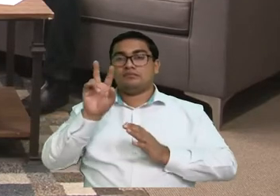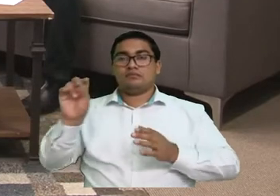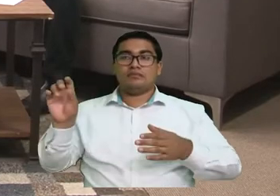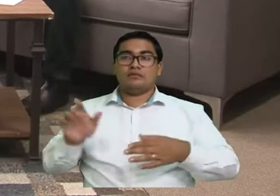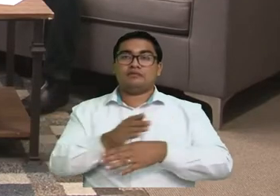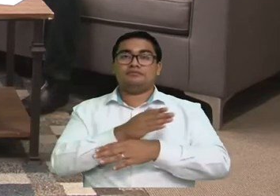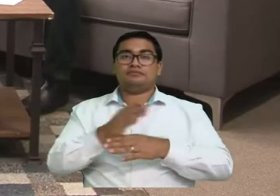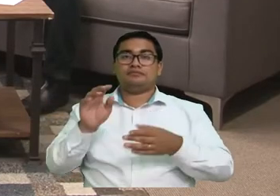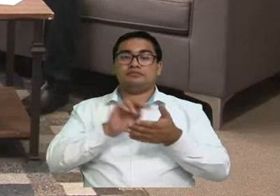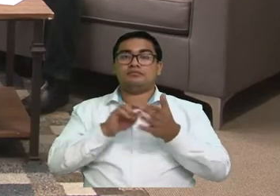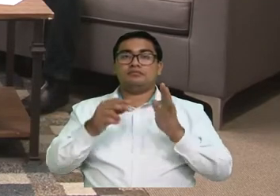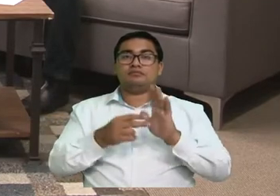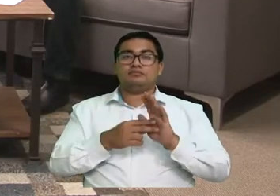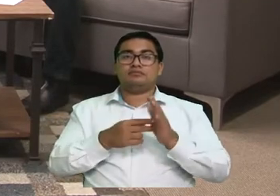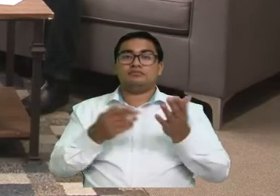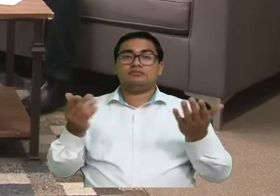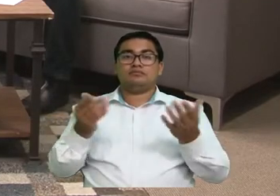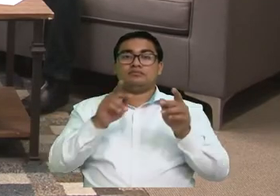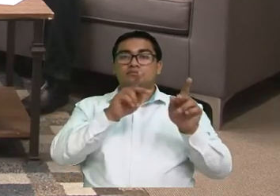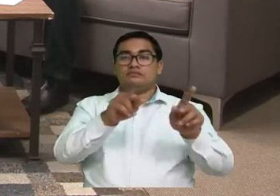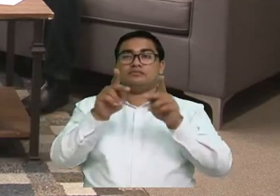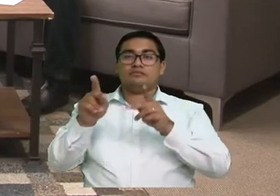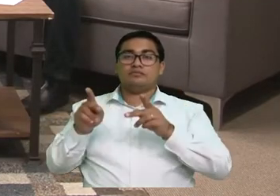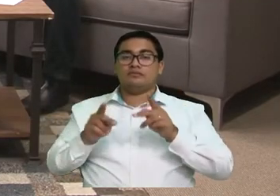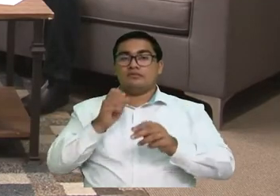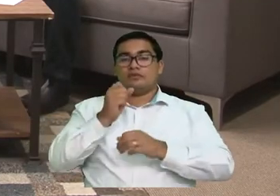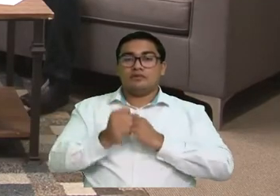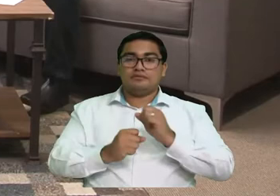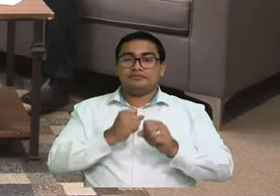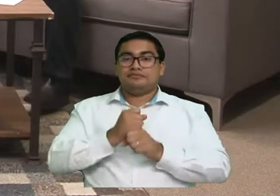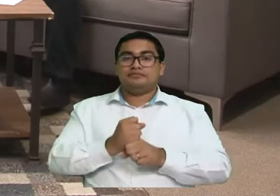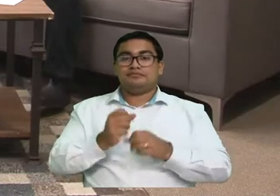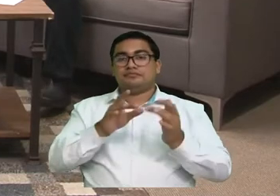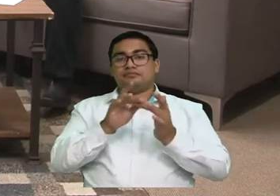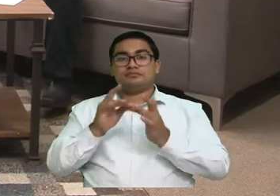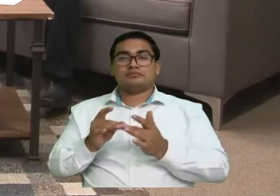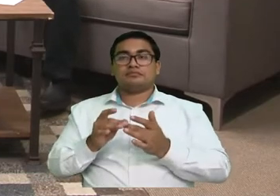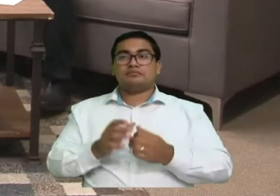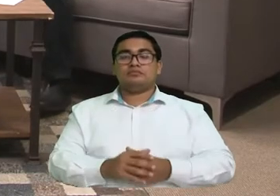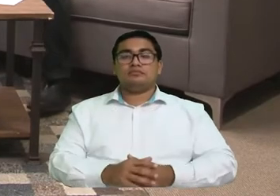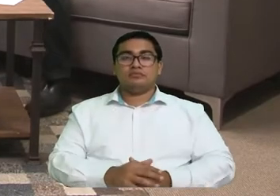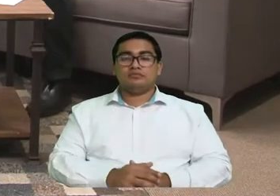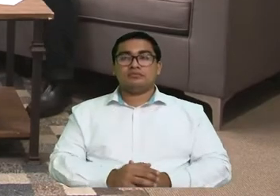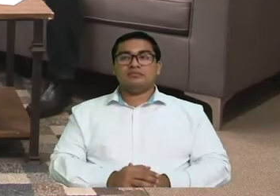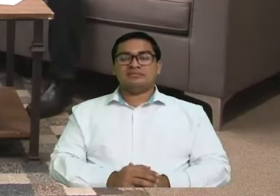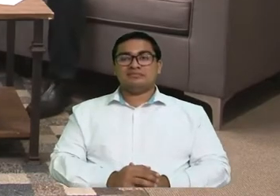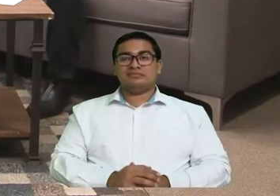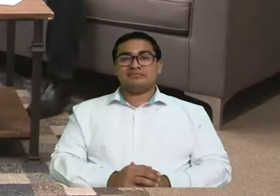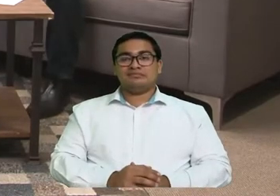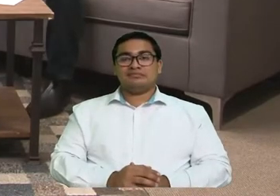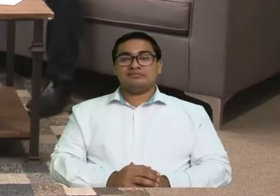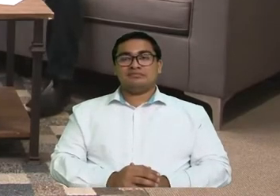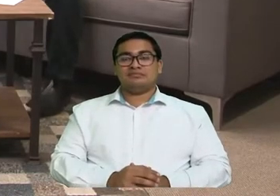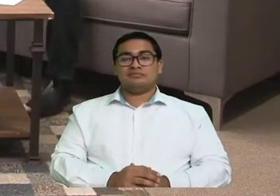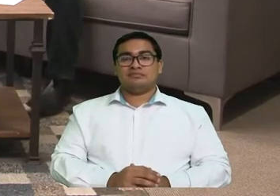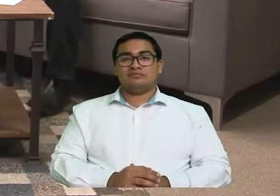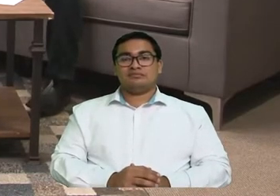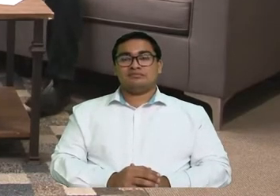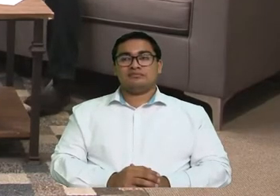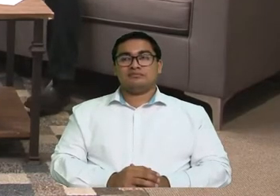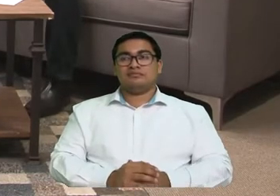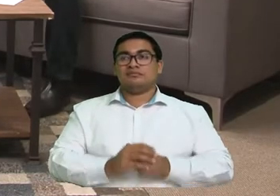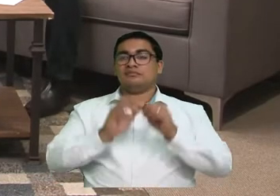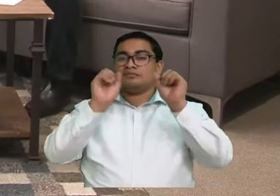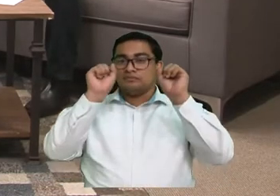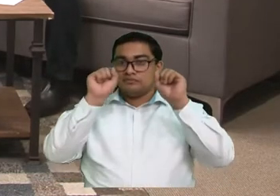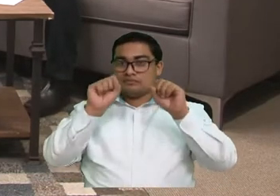significado esa vinculación con nuestro pueblo en este año de especiales retos. Claro, O sea, el optar a estos